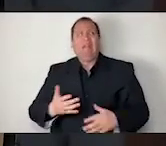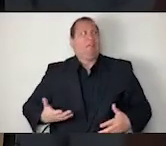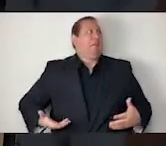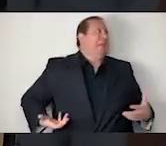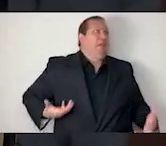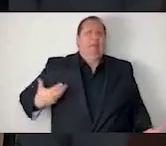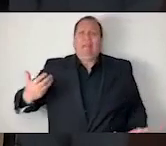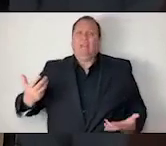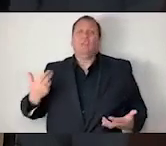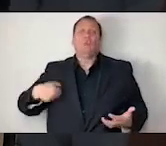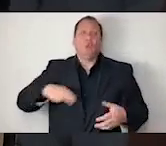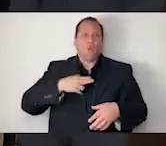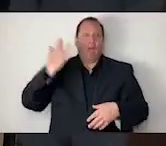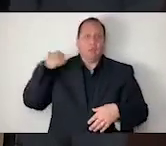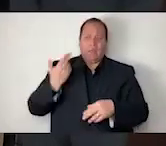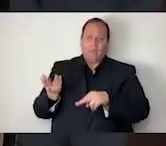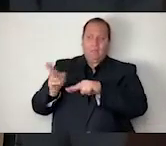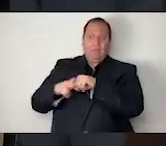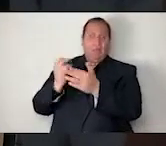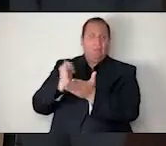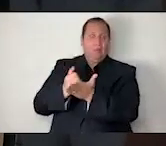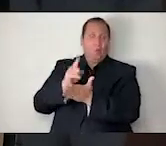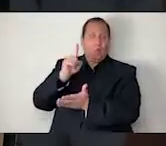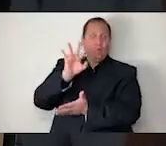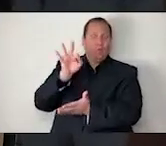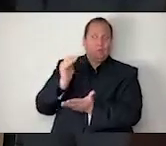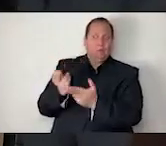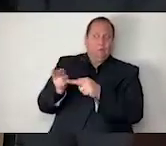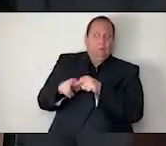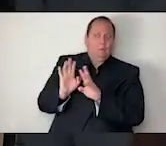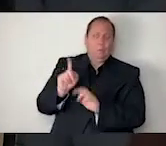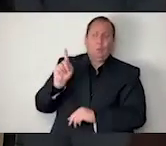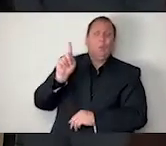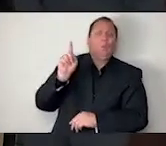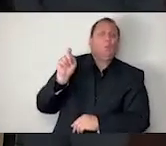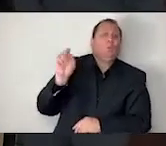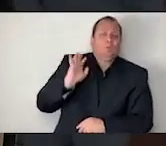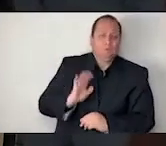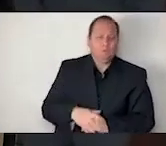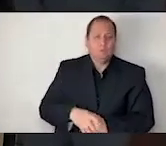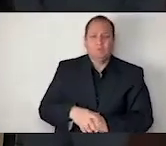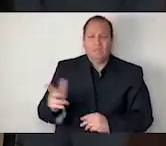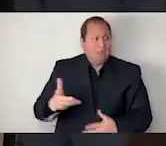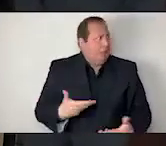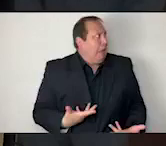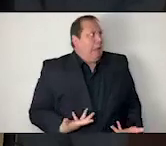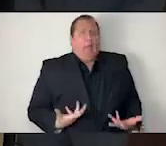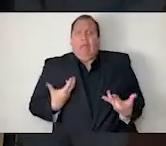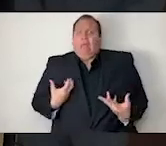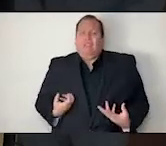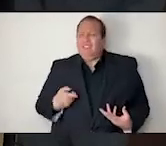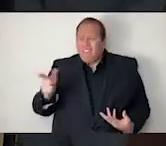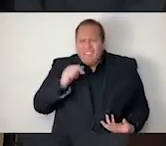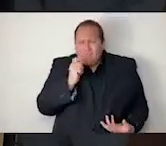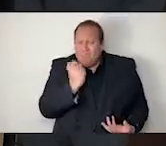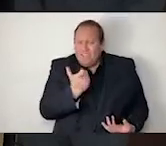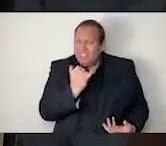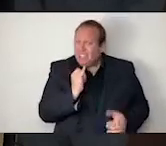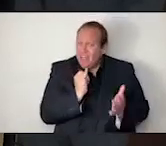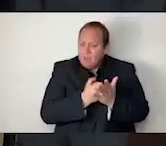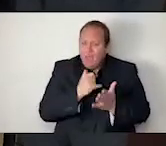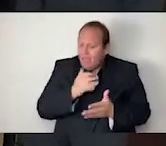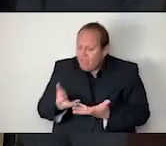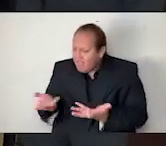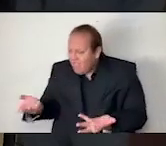impuesto de la nómina el 1% un punto y sentían que se les venía el mundo no paga ni un solo impuesto no pagan pérdidas no pagan nada